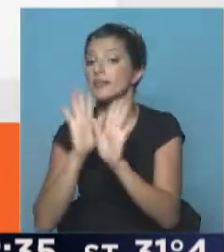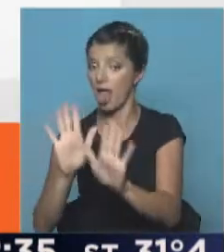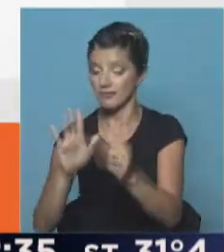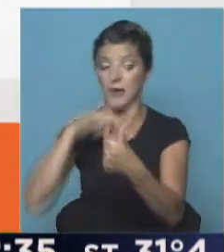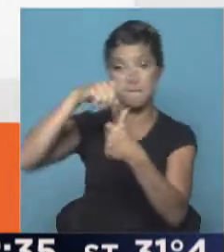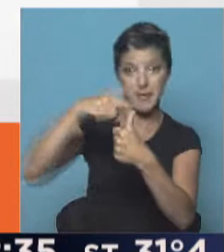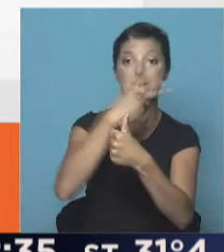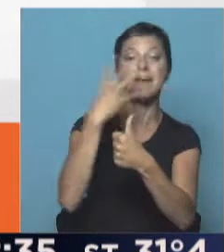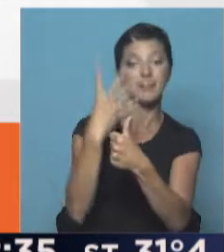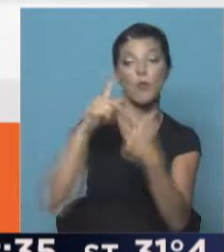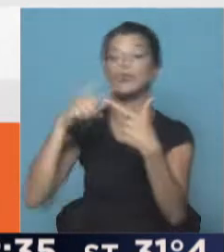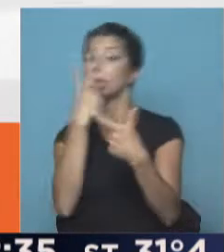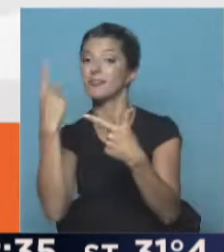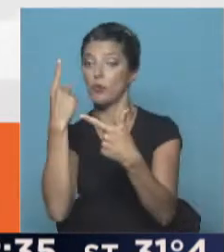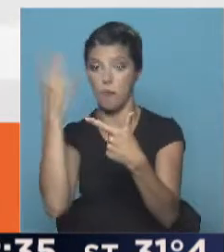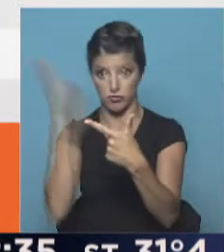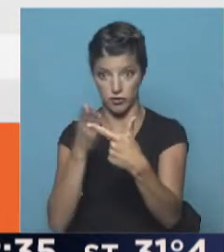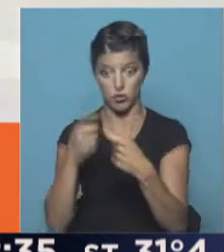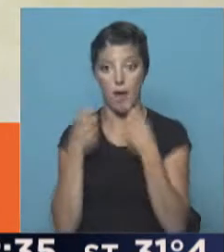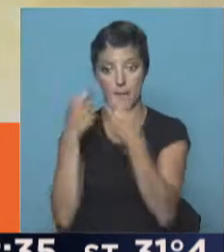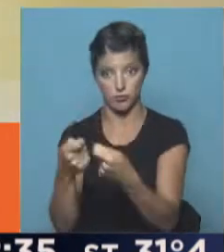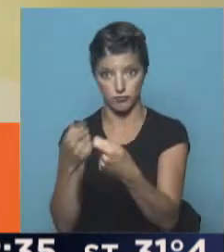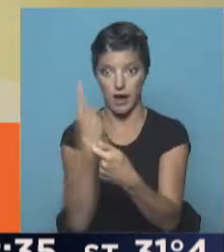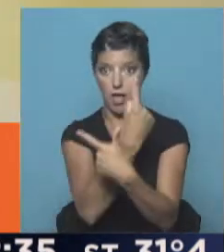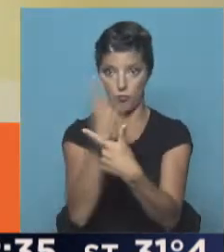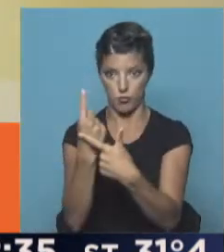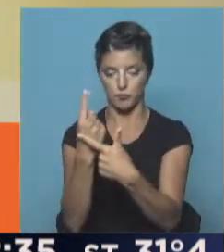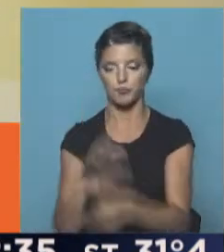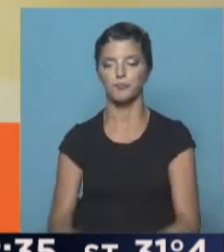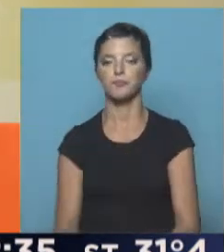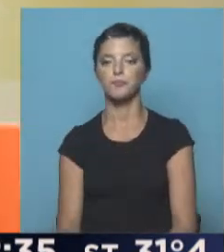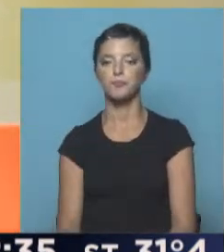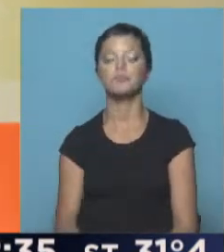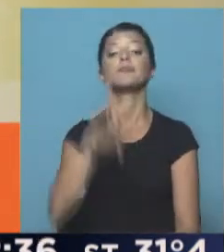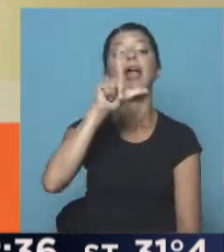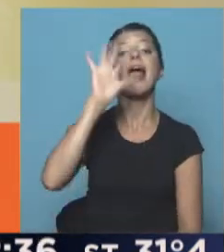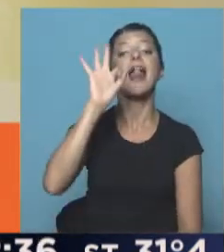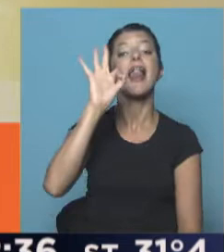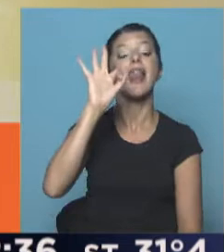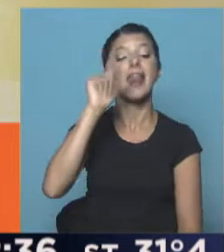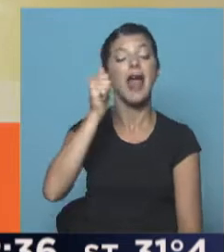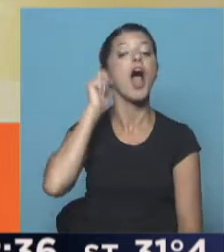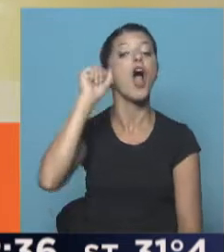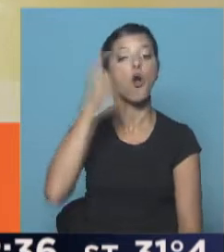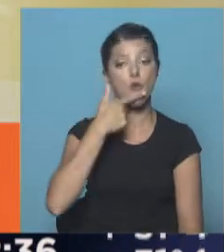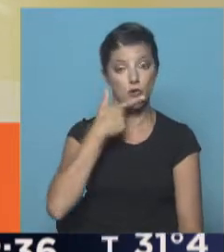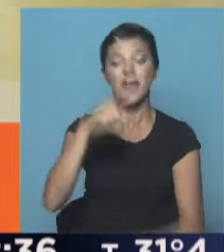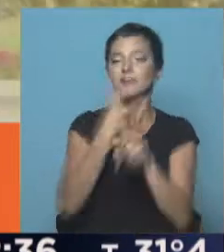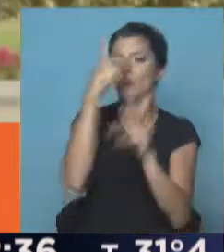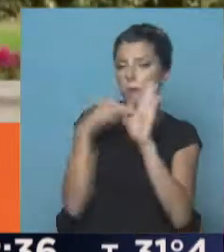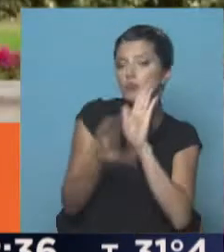y 21 por ciento de adiciones ricardo lagos- del oficialismo subió dos puntos en noviembre